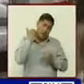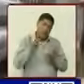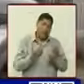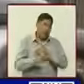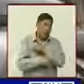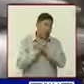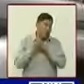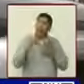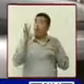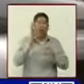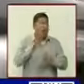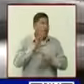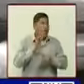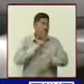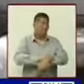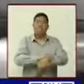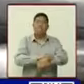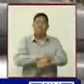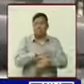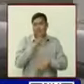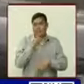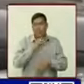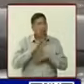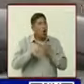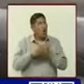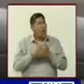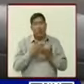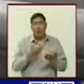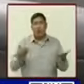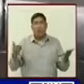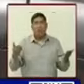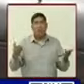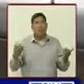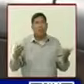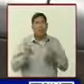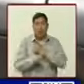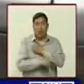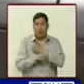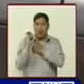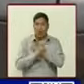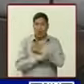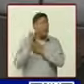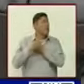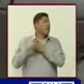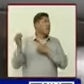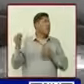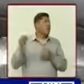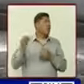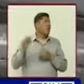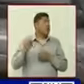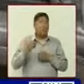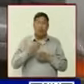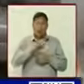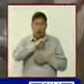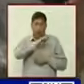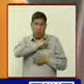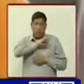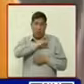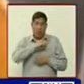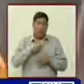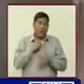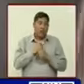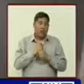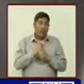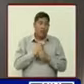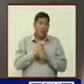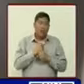aprendido al presunto autor y también se están secuestrando todos aquellos otros objetos que habrían sido robados y bueno, en coordinación con la FELCC se está haciendo todo ese trabajo.